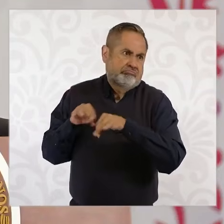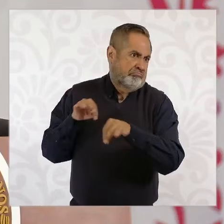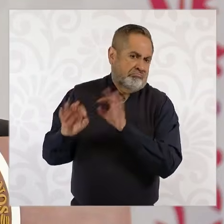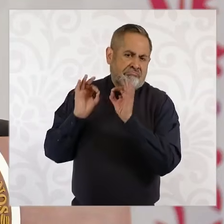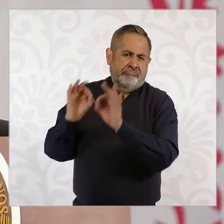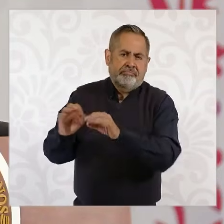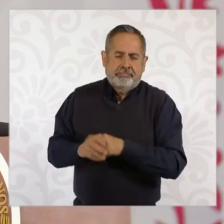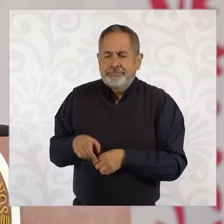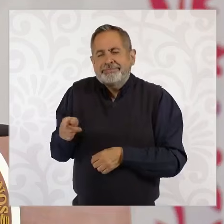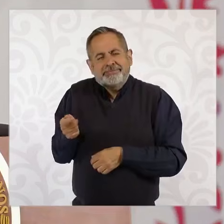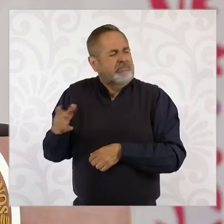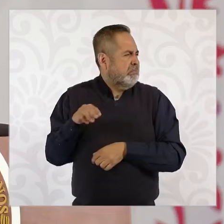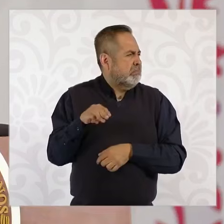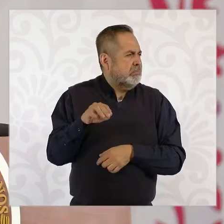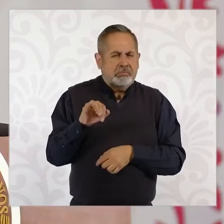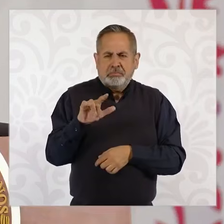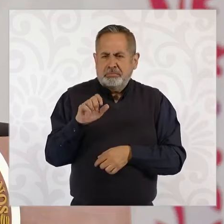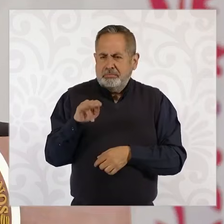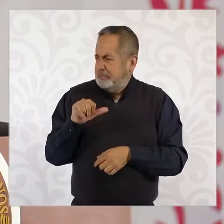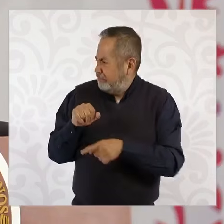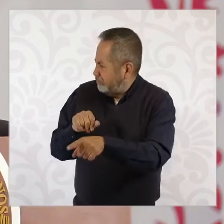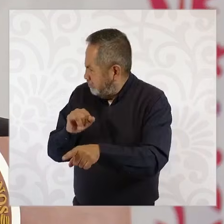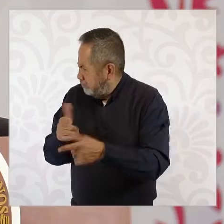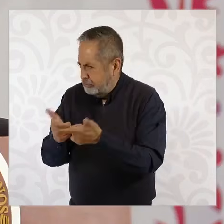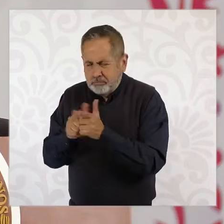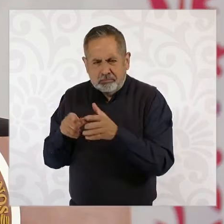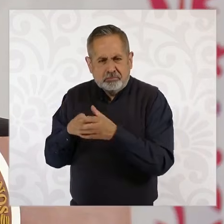No son millennials, ¿o sí? ¿Son millennials?